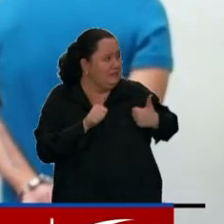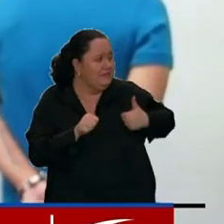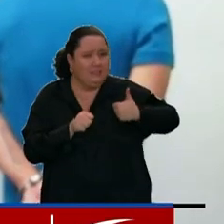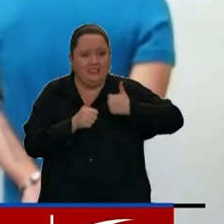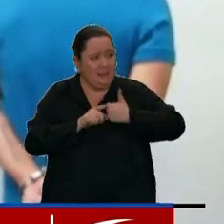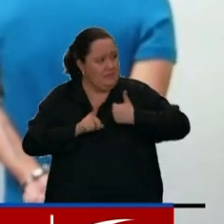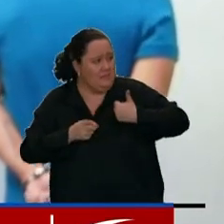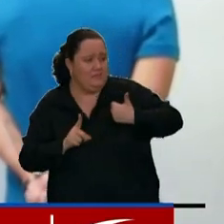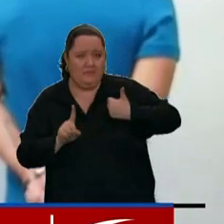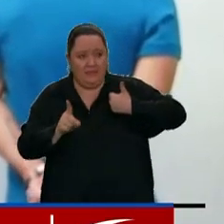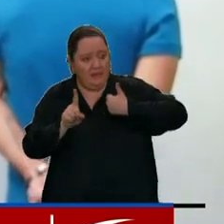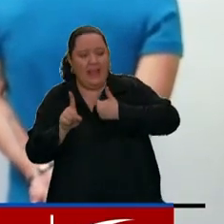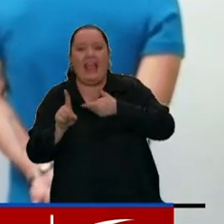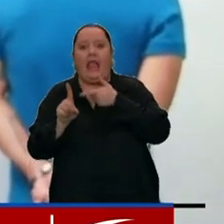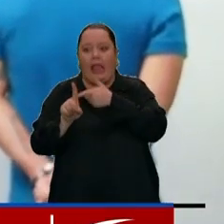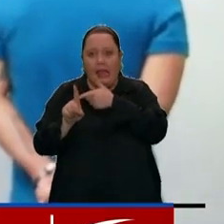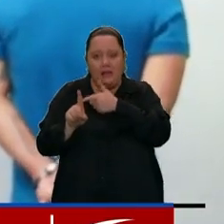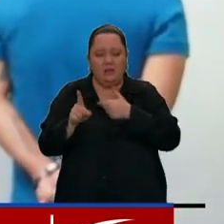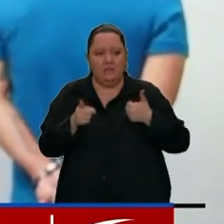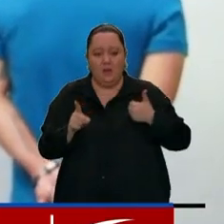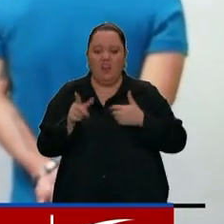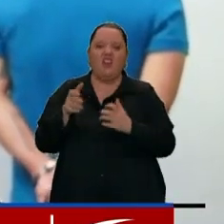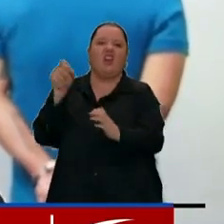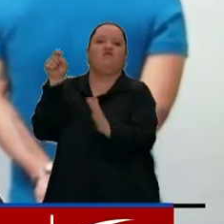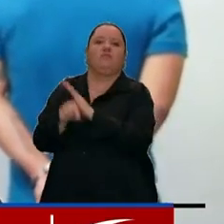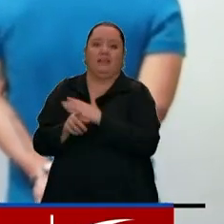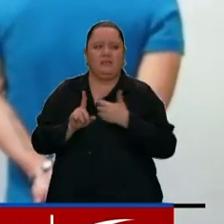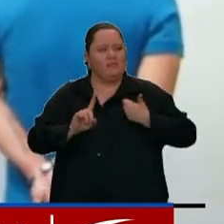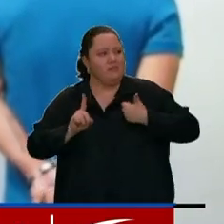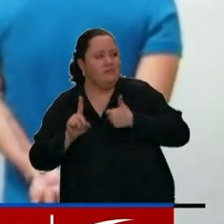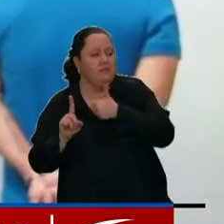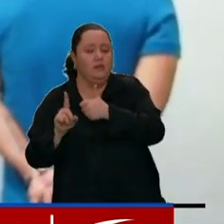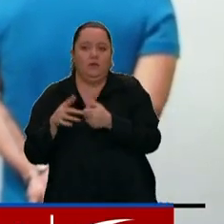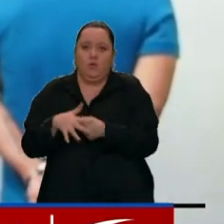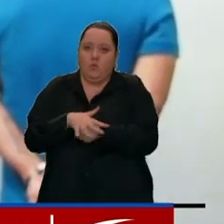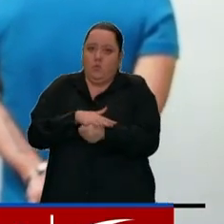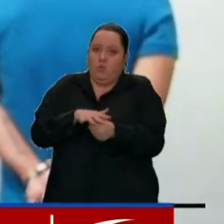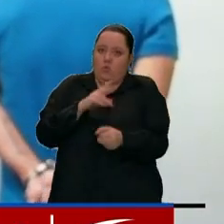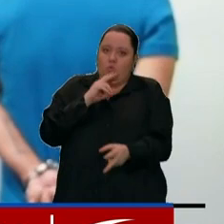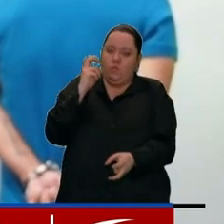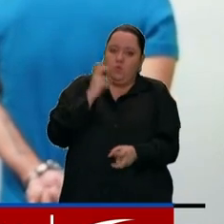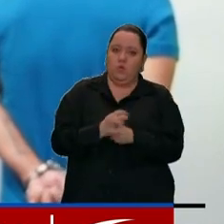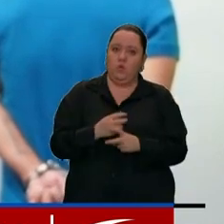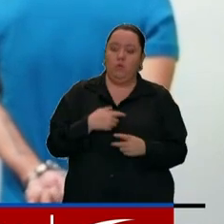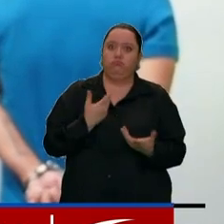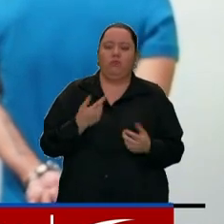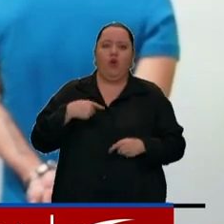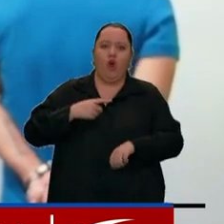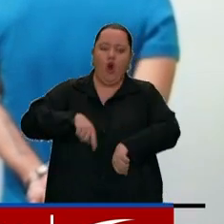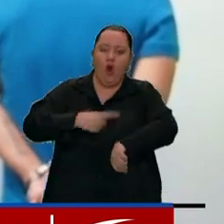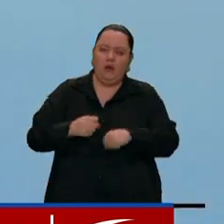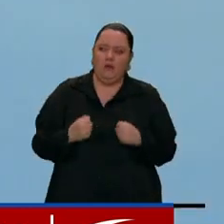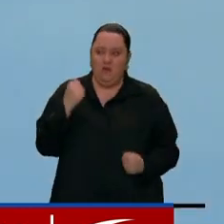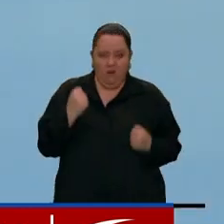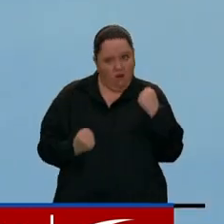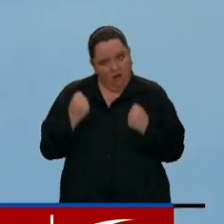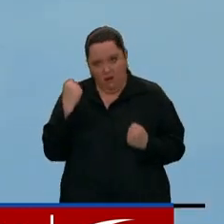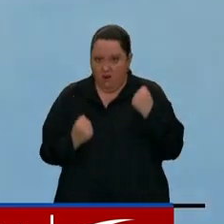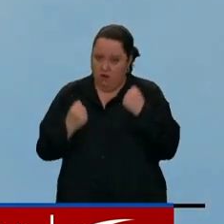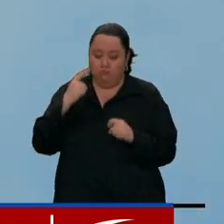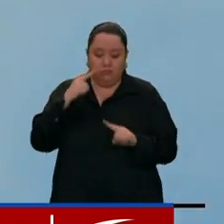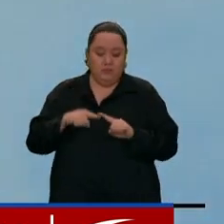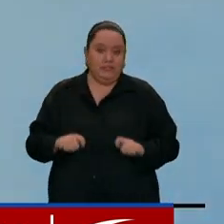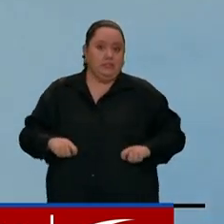precisamente para ultimarlo entonces es una situación bastante compleja en donde tuvo que correr varias horas precisamente para salvar su vida